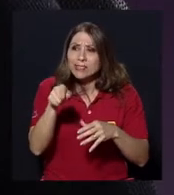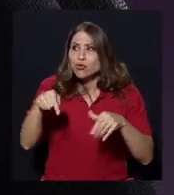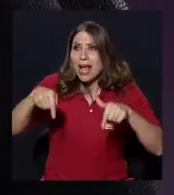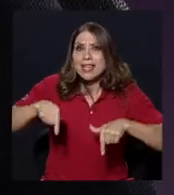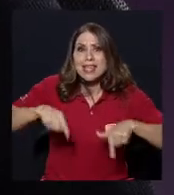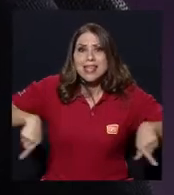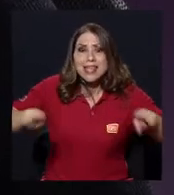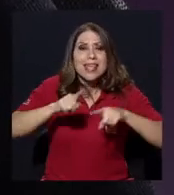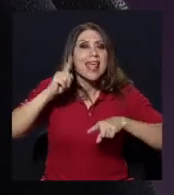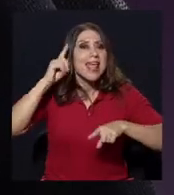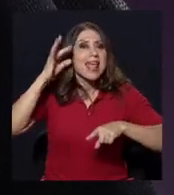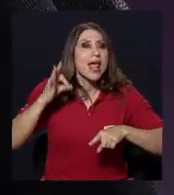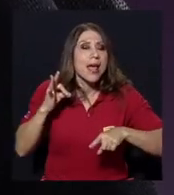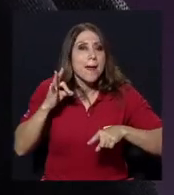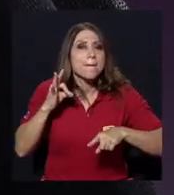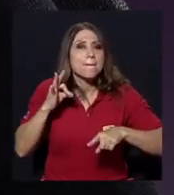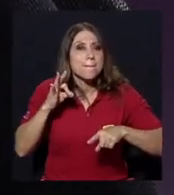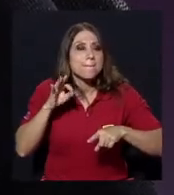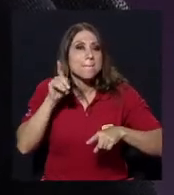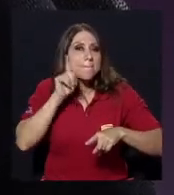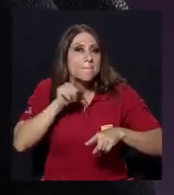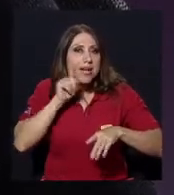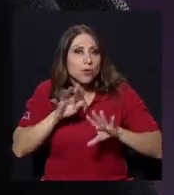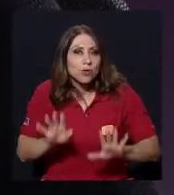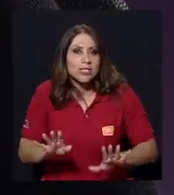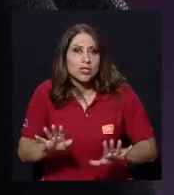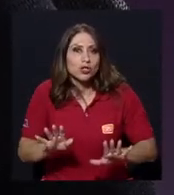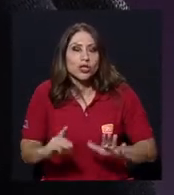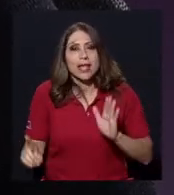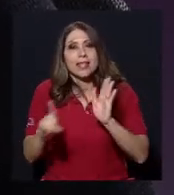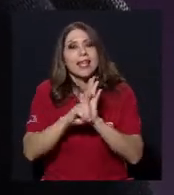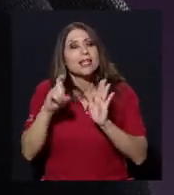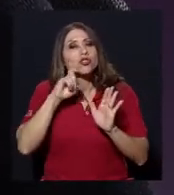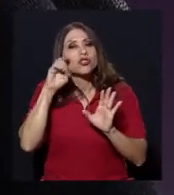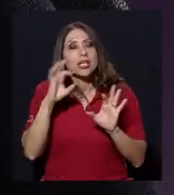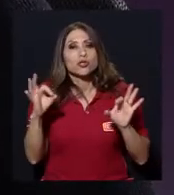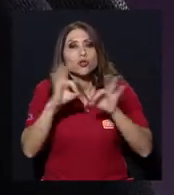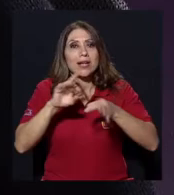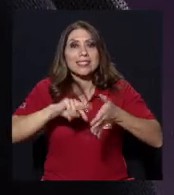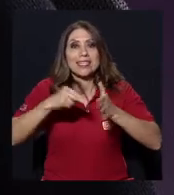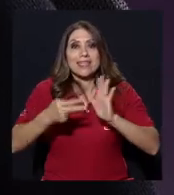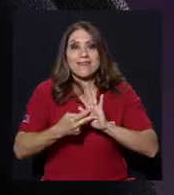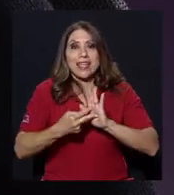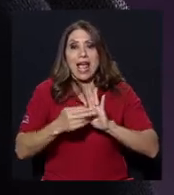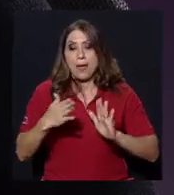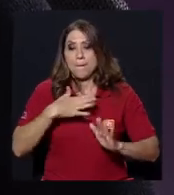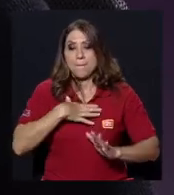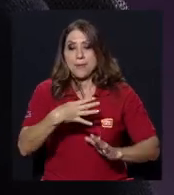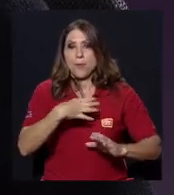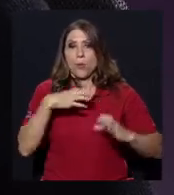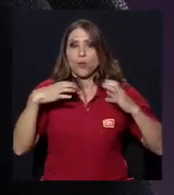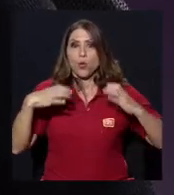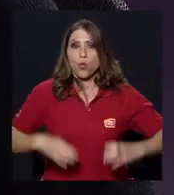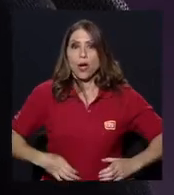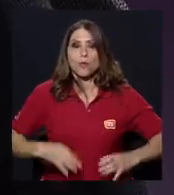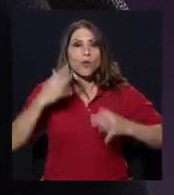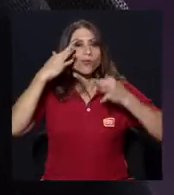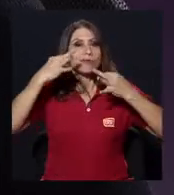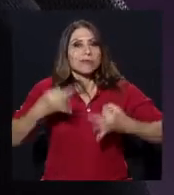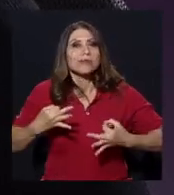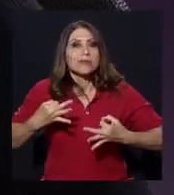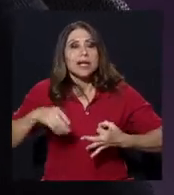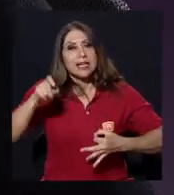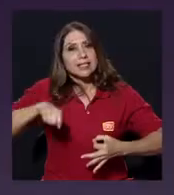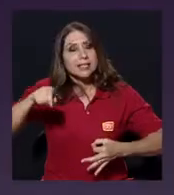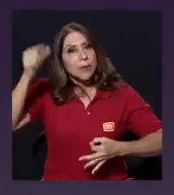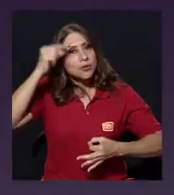sexuales quiere decir definir mi propio cuerpo. Para eso necesitamos el respeto del Estado, necesitamos